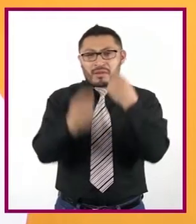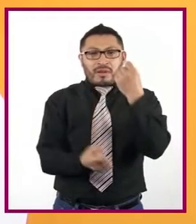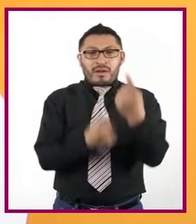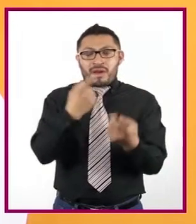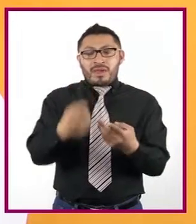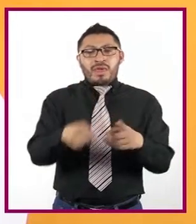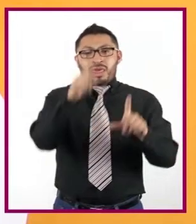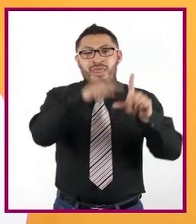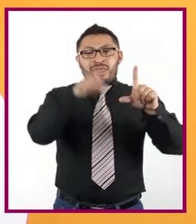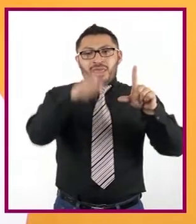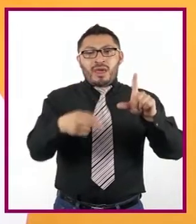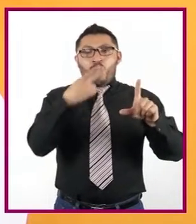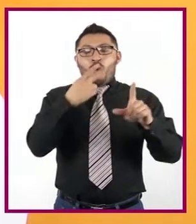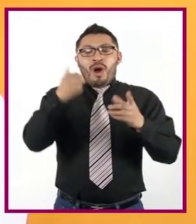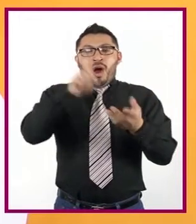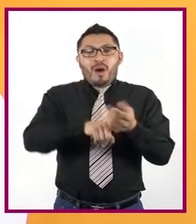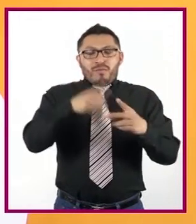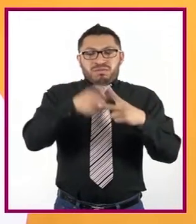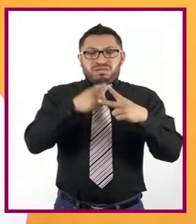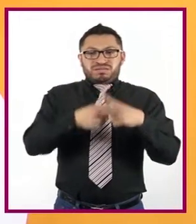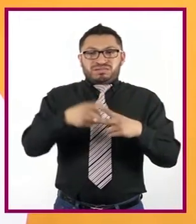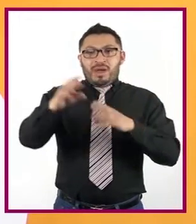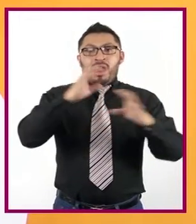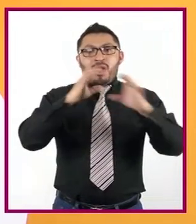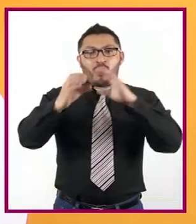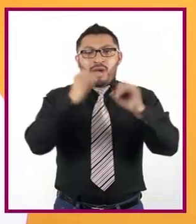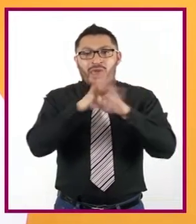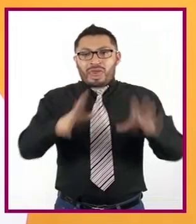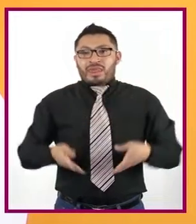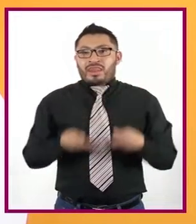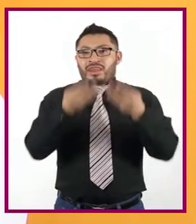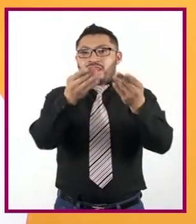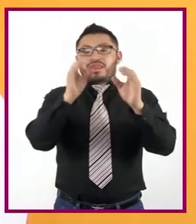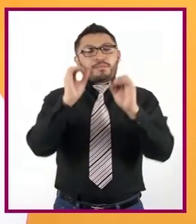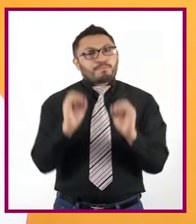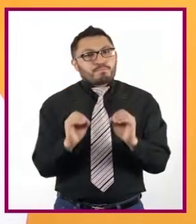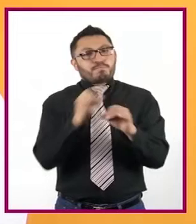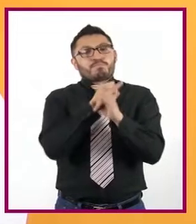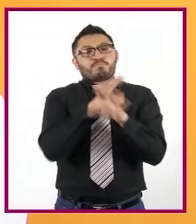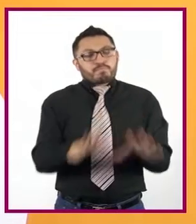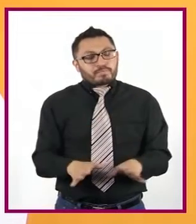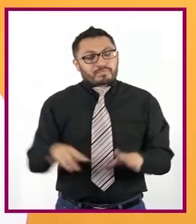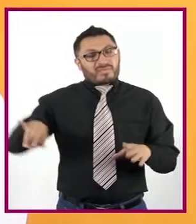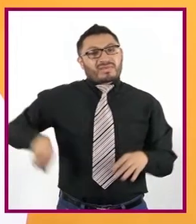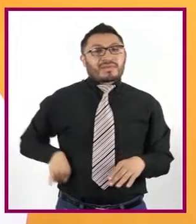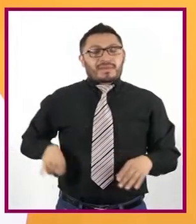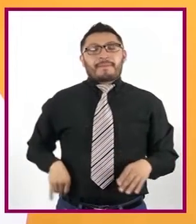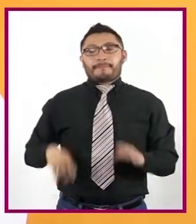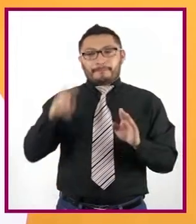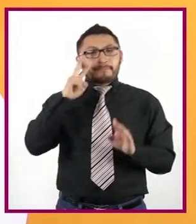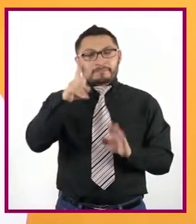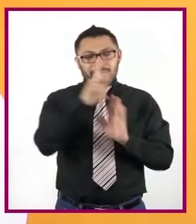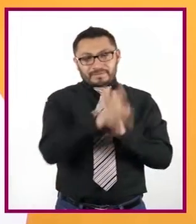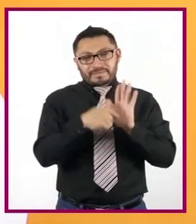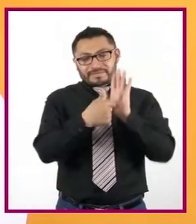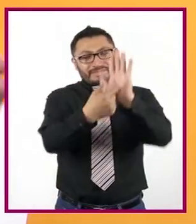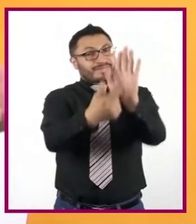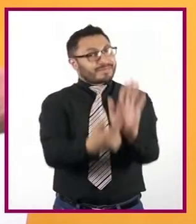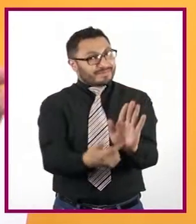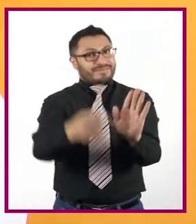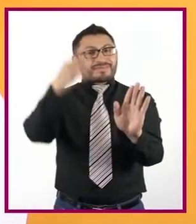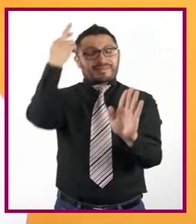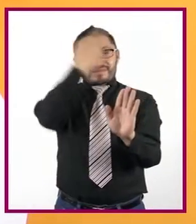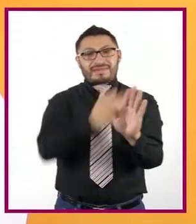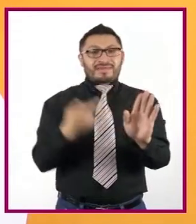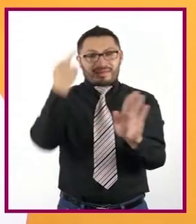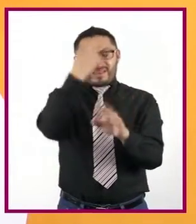que usamos en matemáticas para comunicar información o datos de interés. Veamos el siguiente audiovisual para